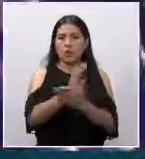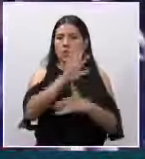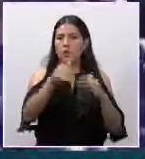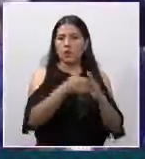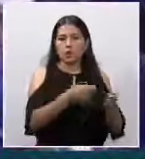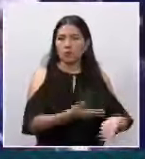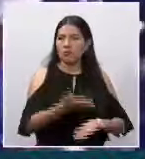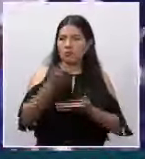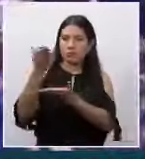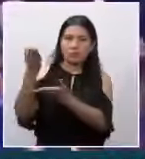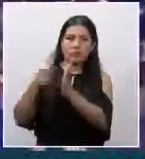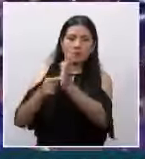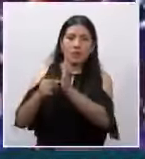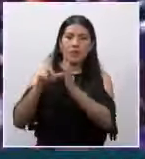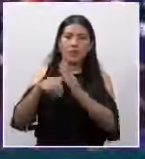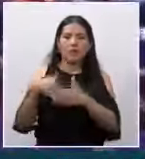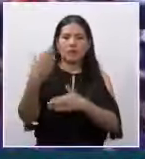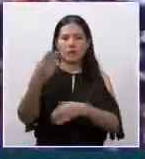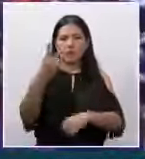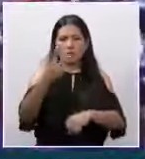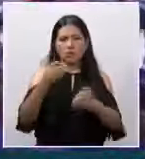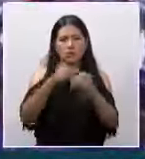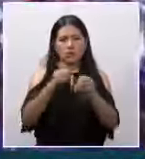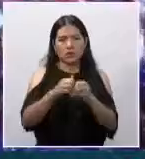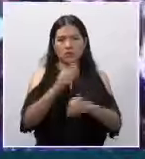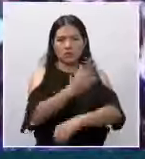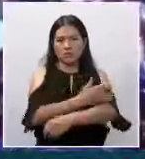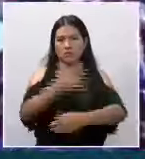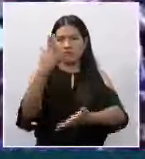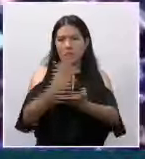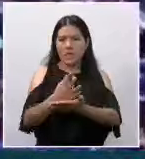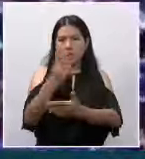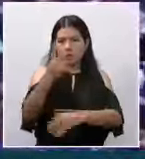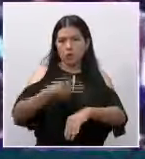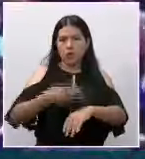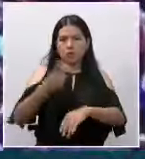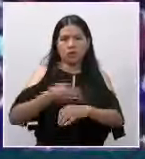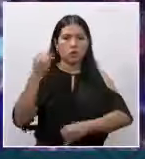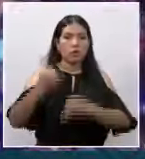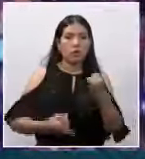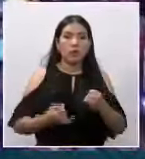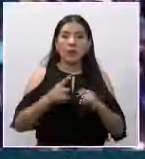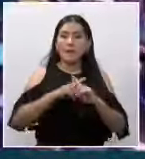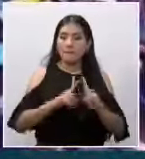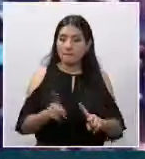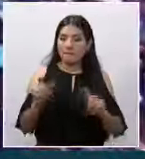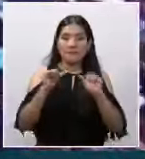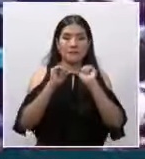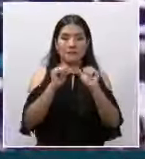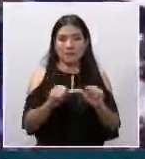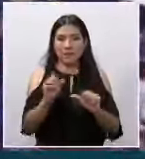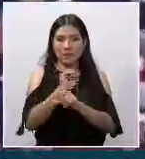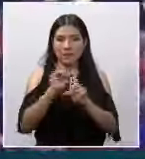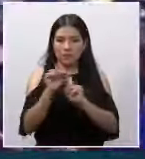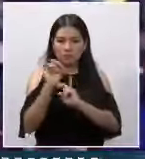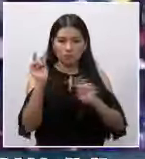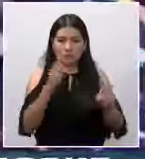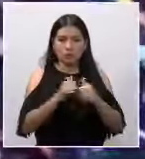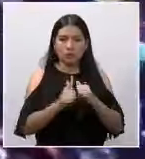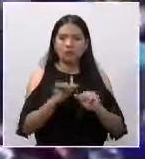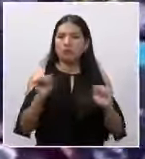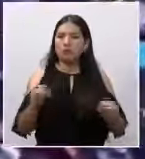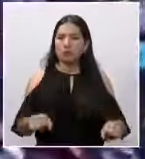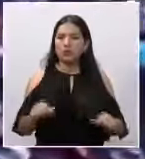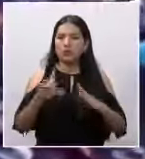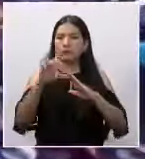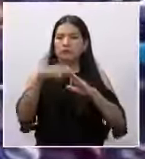hay algunos dos plazos más, si mal no recuerdo, pero que de continuar esta situación, sí se puede